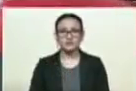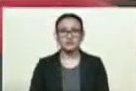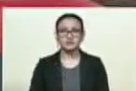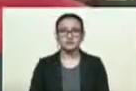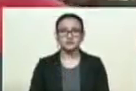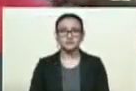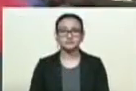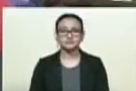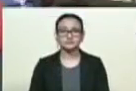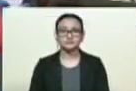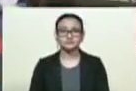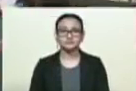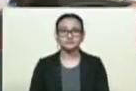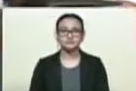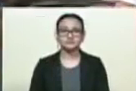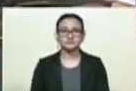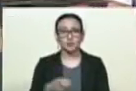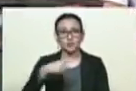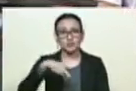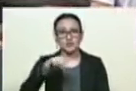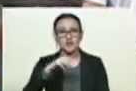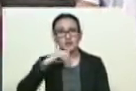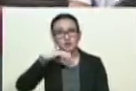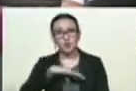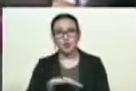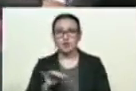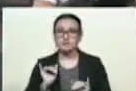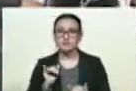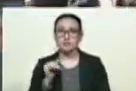sin lugar a dudas son protagonistas de esta historia.